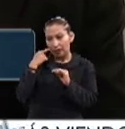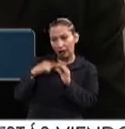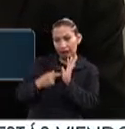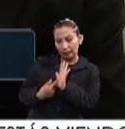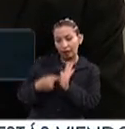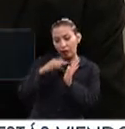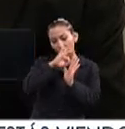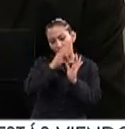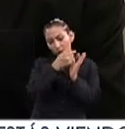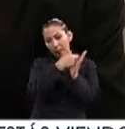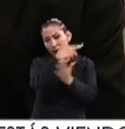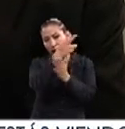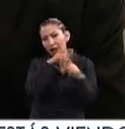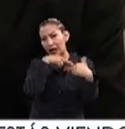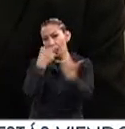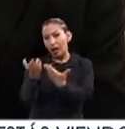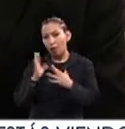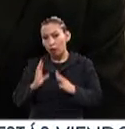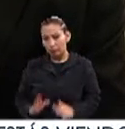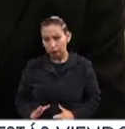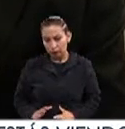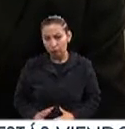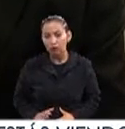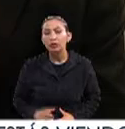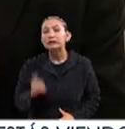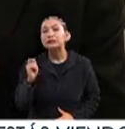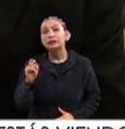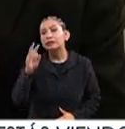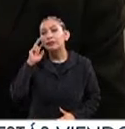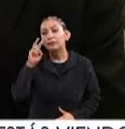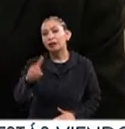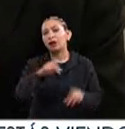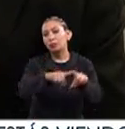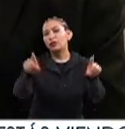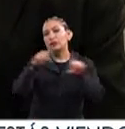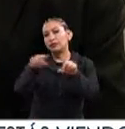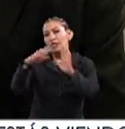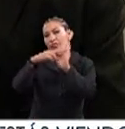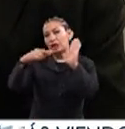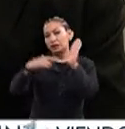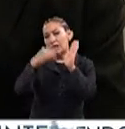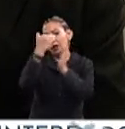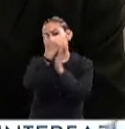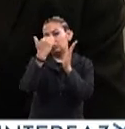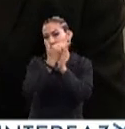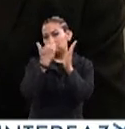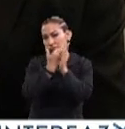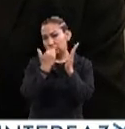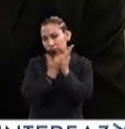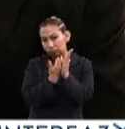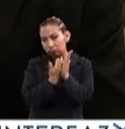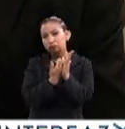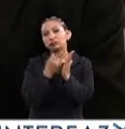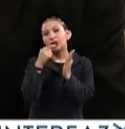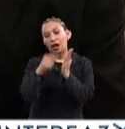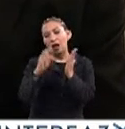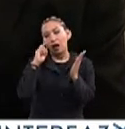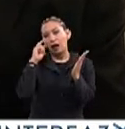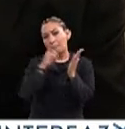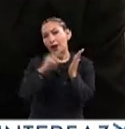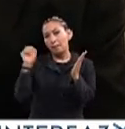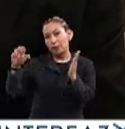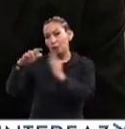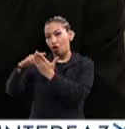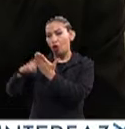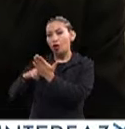el formato de donación de cuerpos, el cual contempla una serie de requisitos y disposiciones, reitero, que están contemplados en el